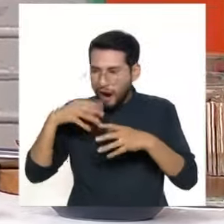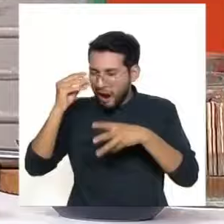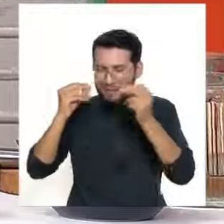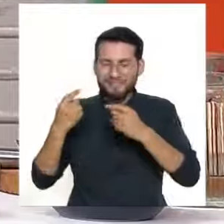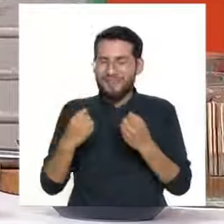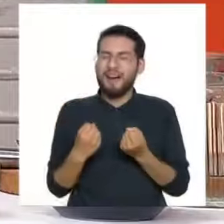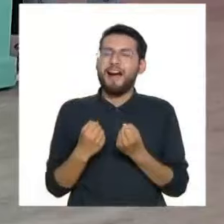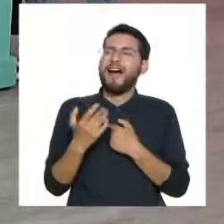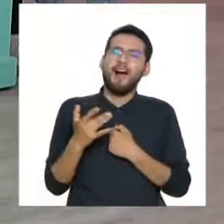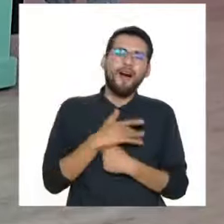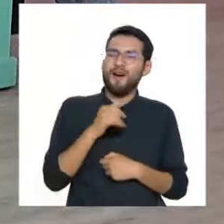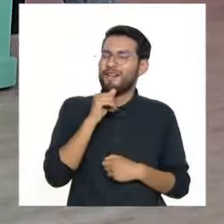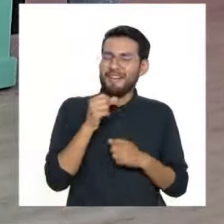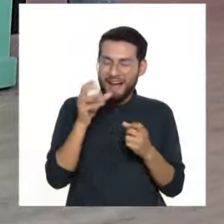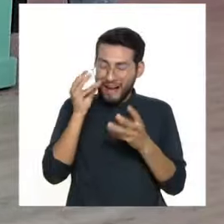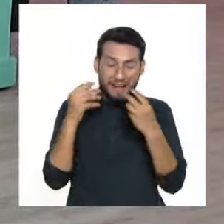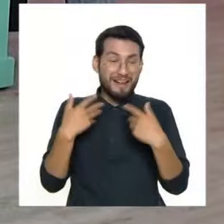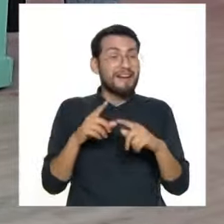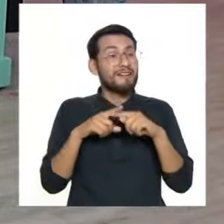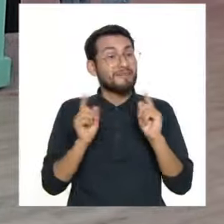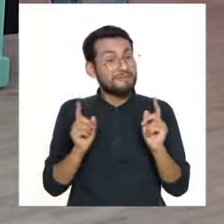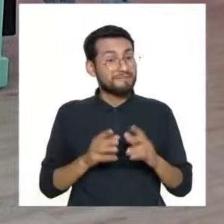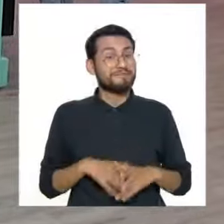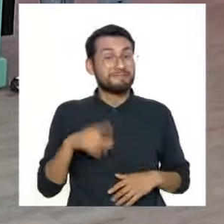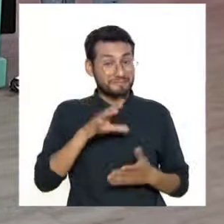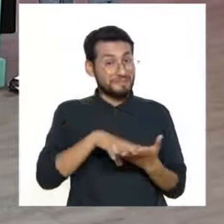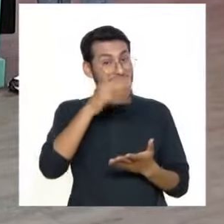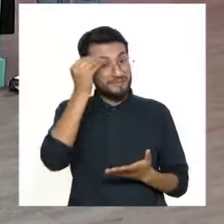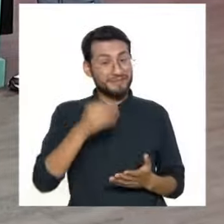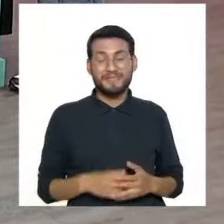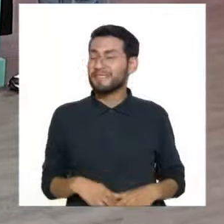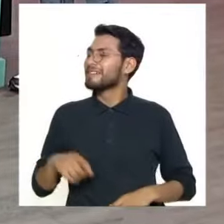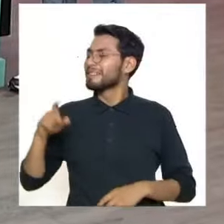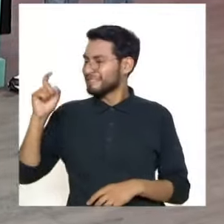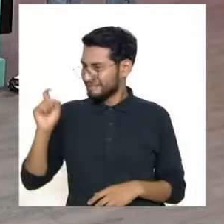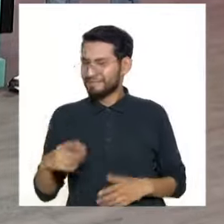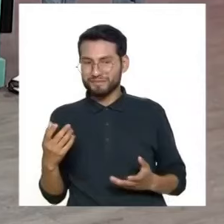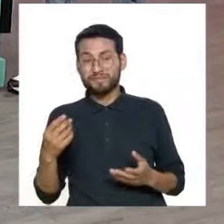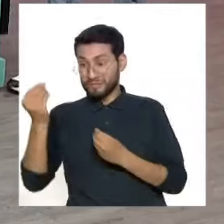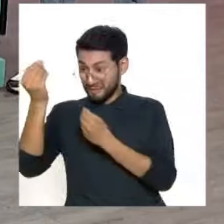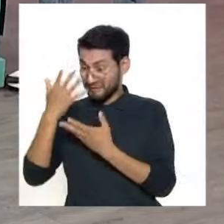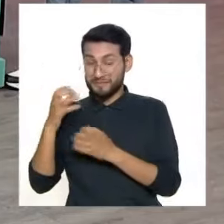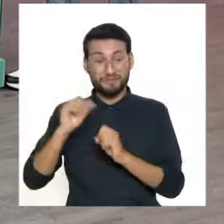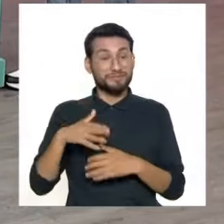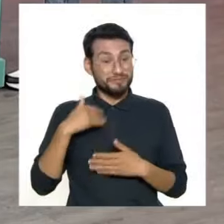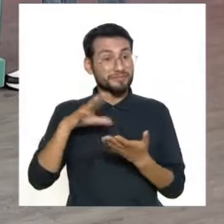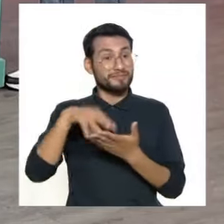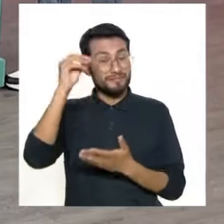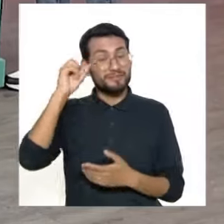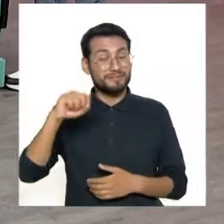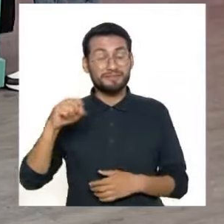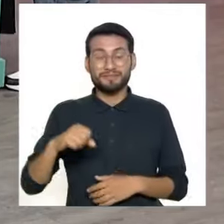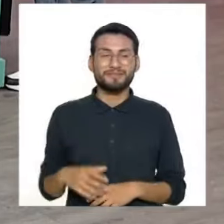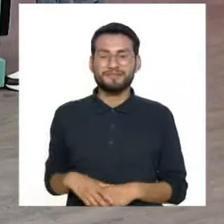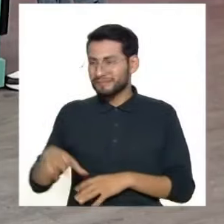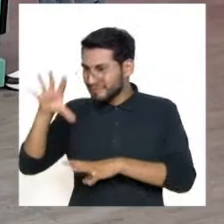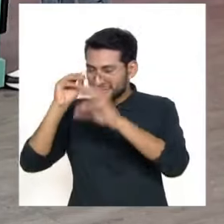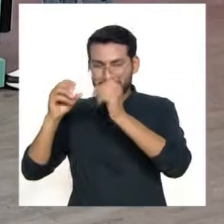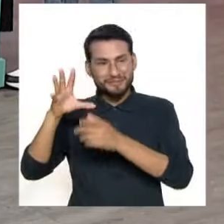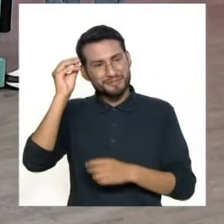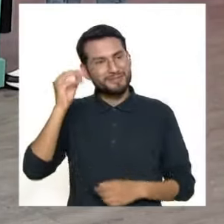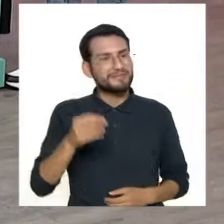un dolor pero de eso hay que aprender pero necesitamos ese tipo de información para poder aprender sin duda Totalmente de